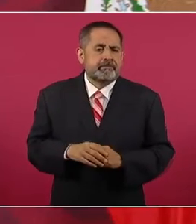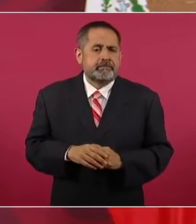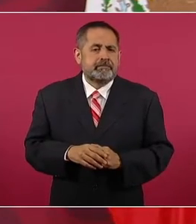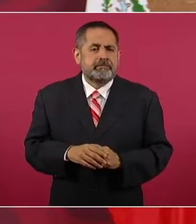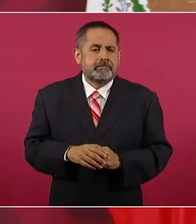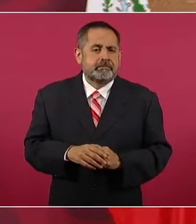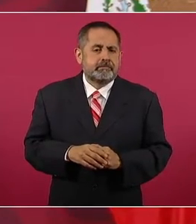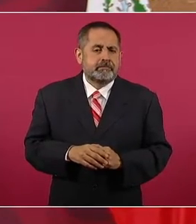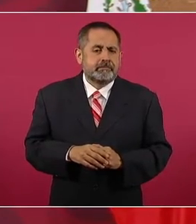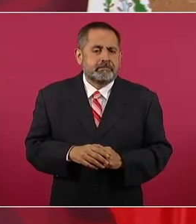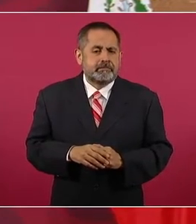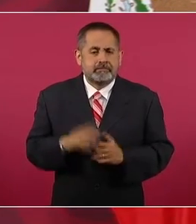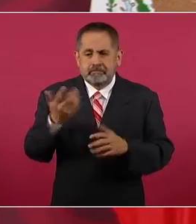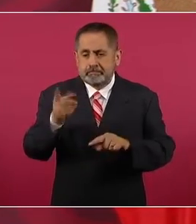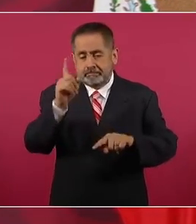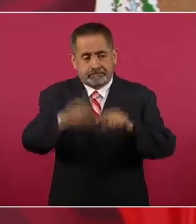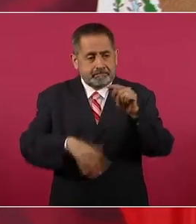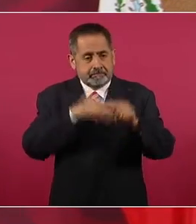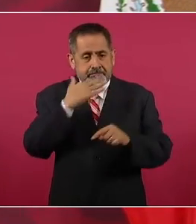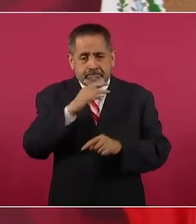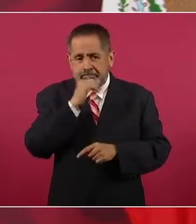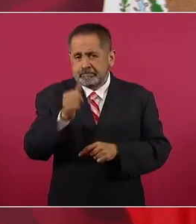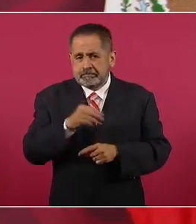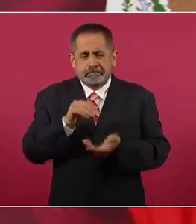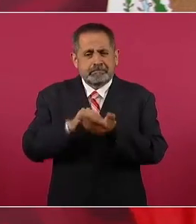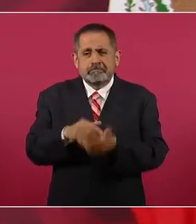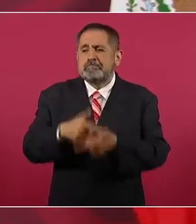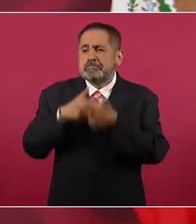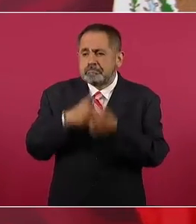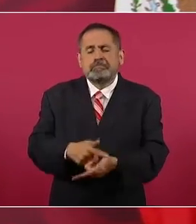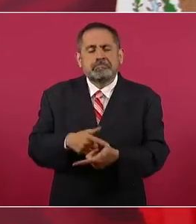se erradicó la corrupción, al contrario.